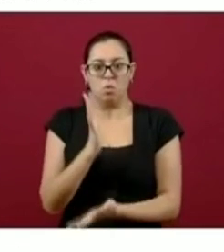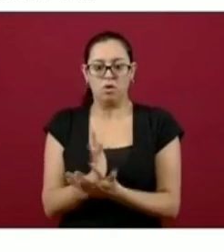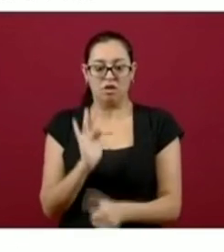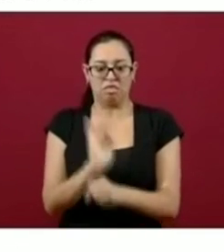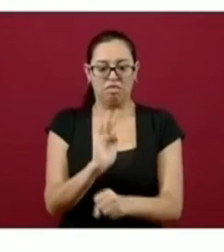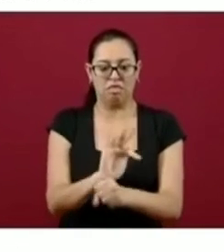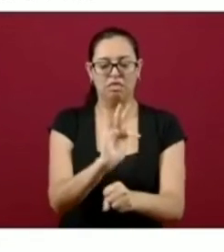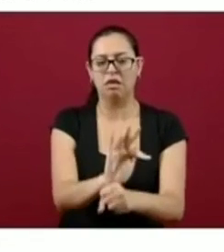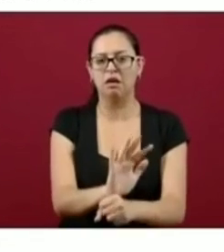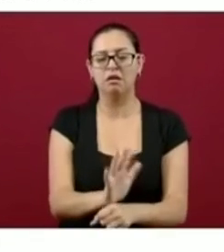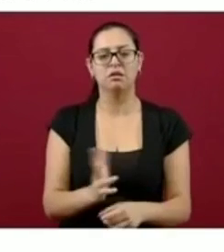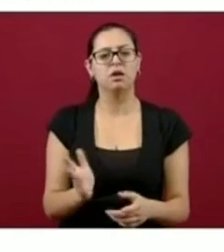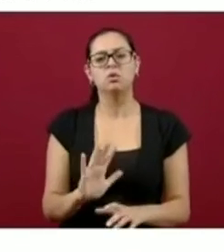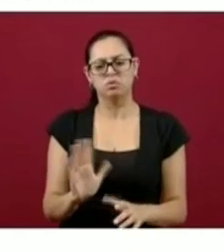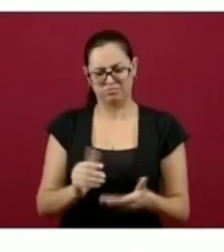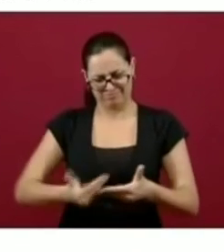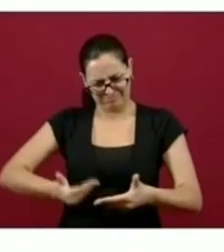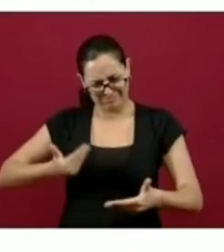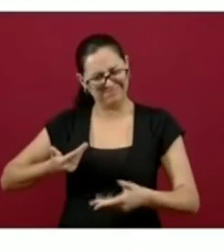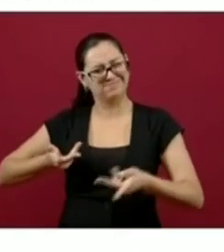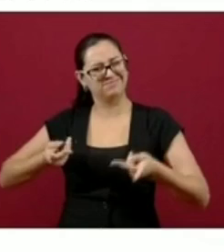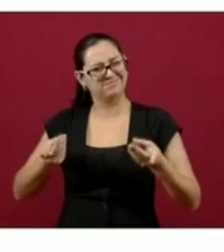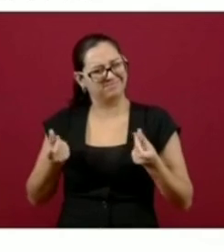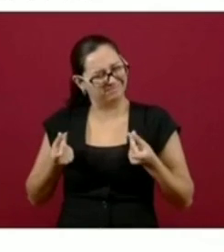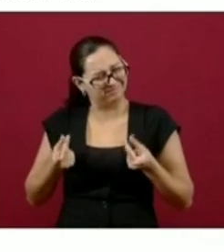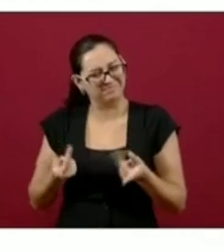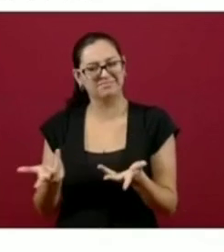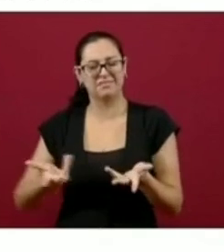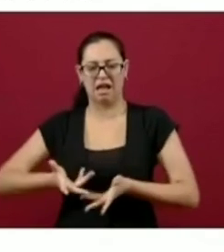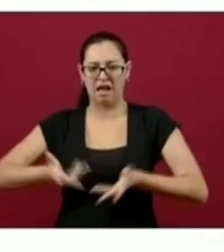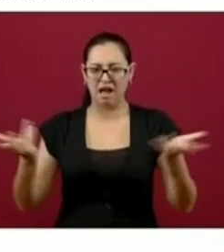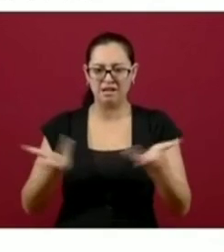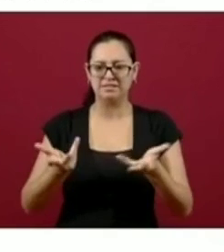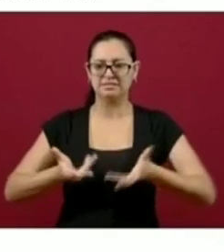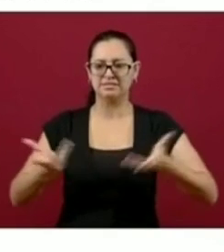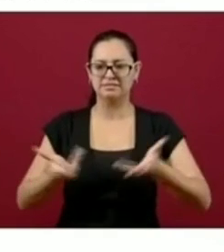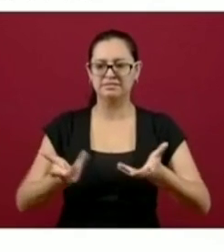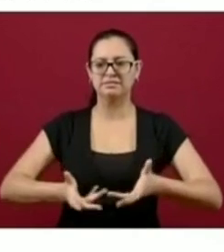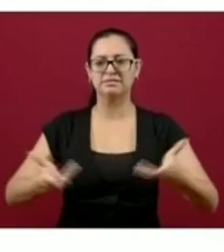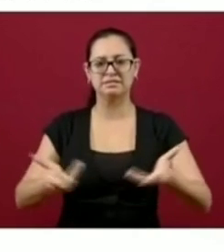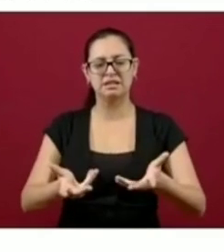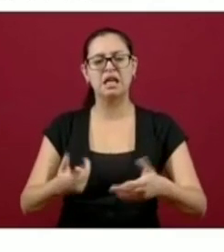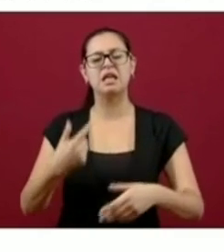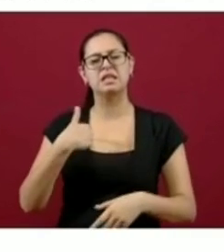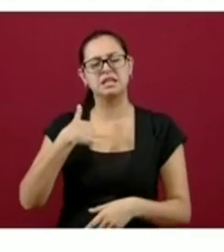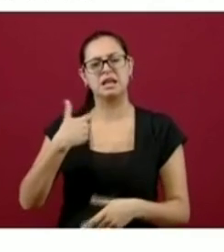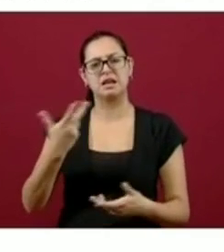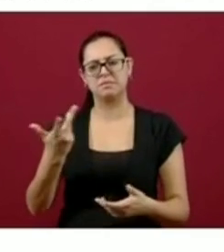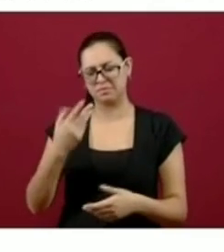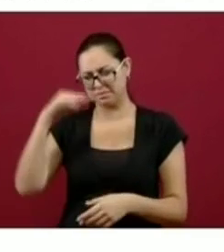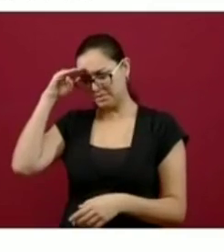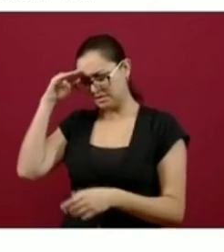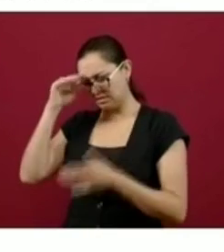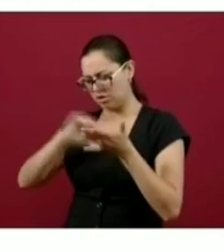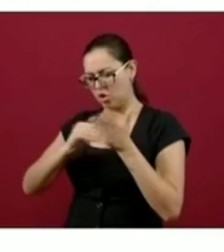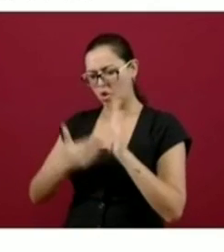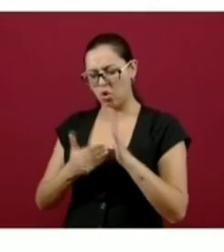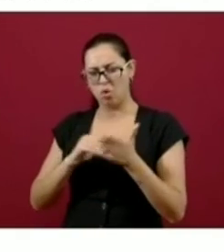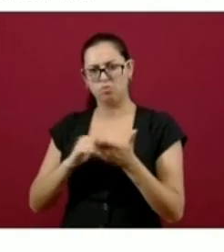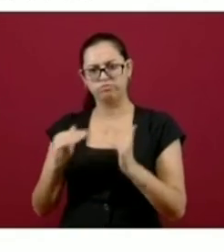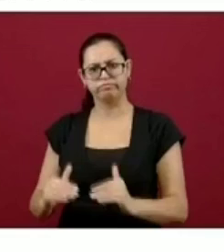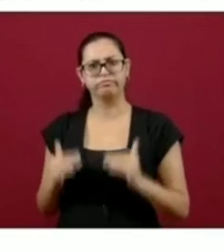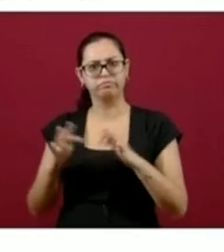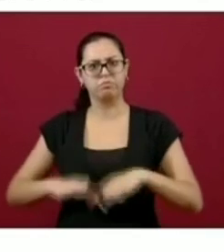una mentalidad proactiva. Ya estamos analizando diversas medidas adicionales muy relevantes que se van a tomar